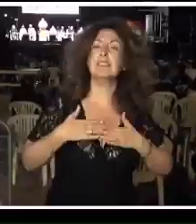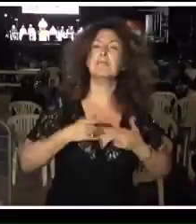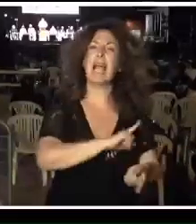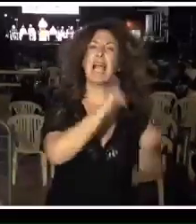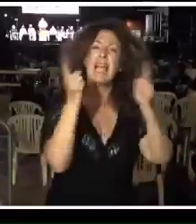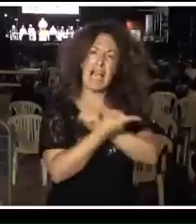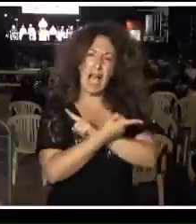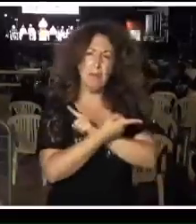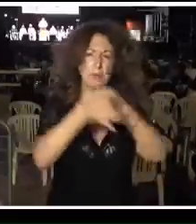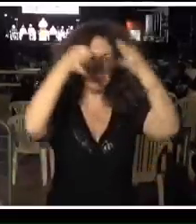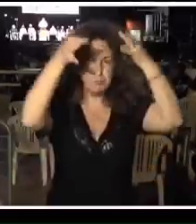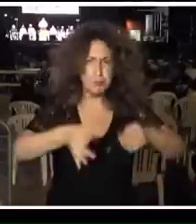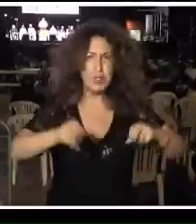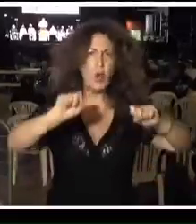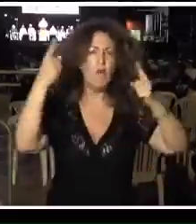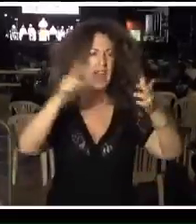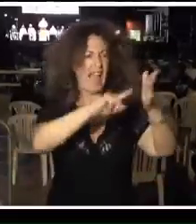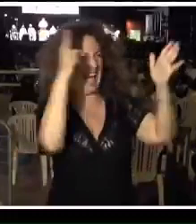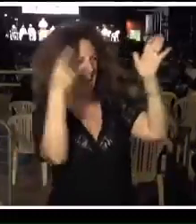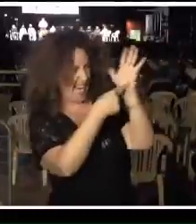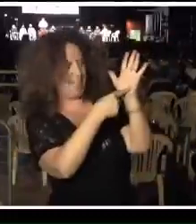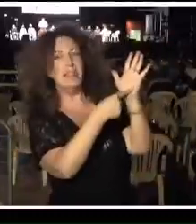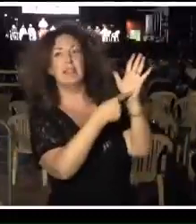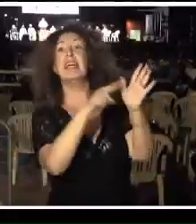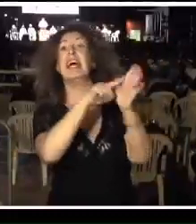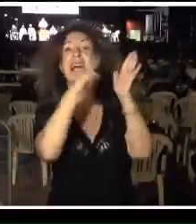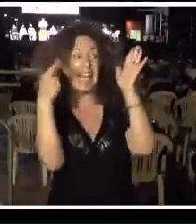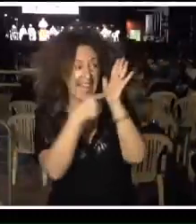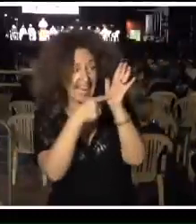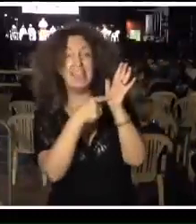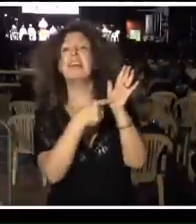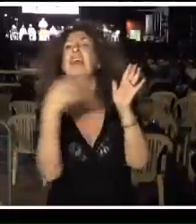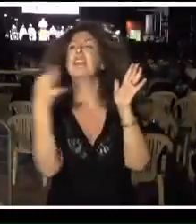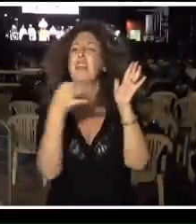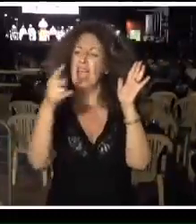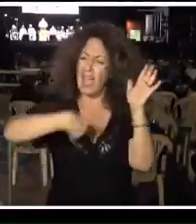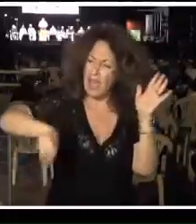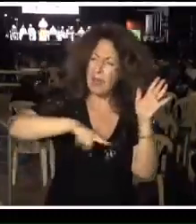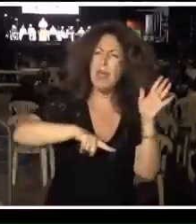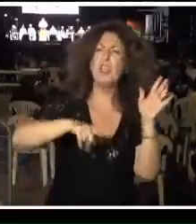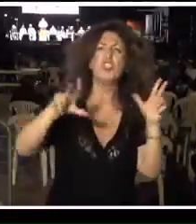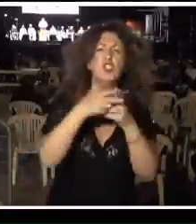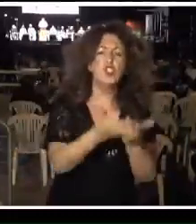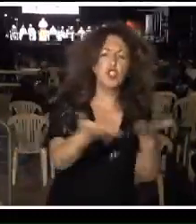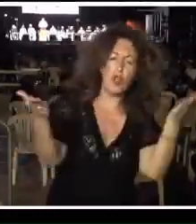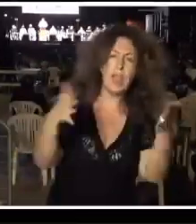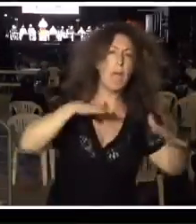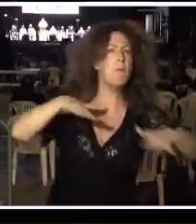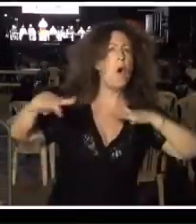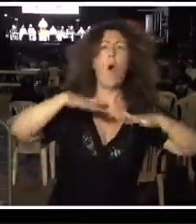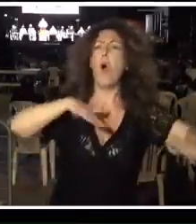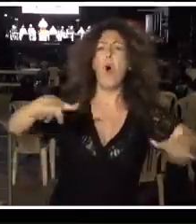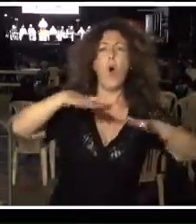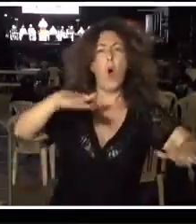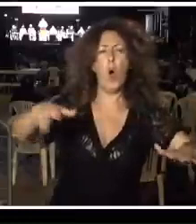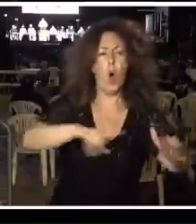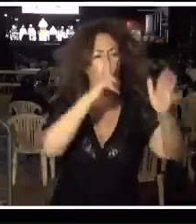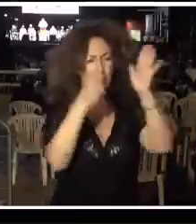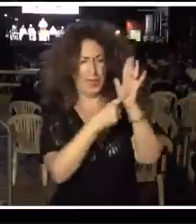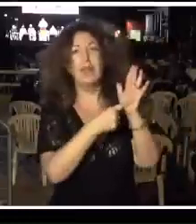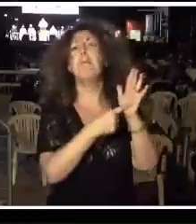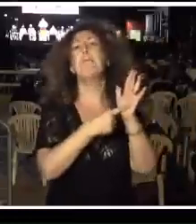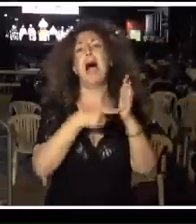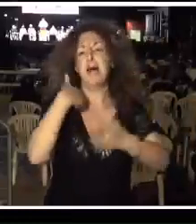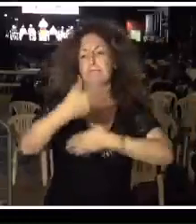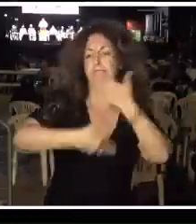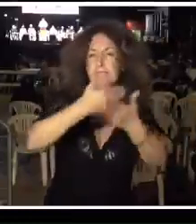leyes. Ese proceso debe ir acompañado de la movilización social, imprescindible para avanzar hacia